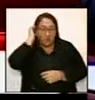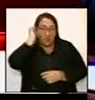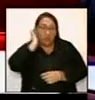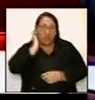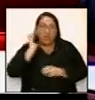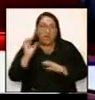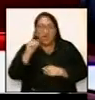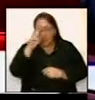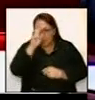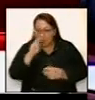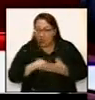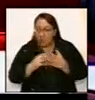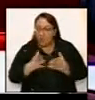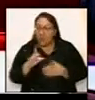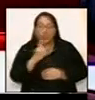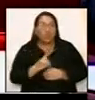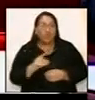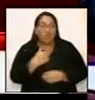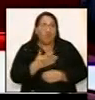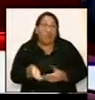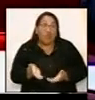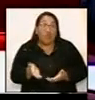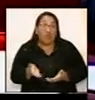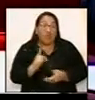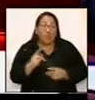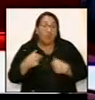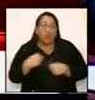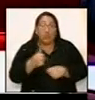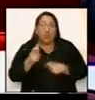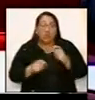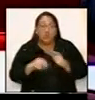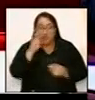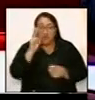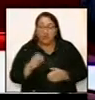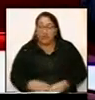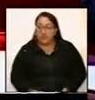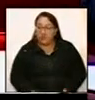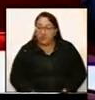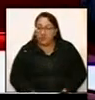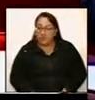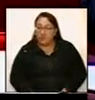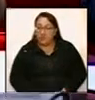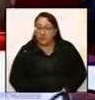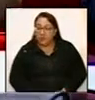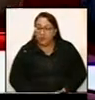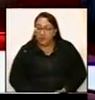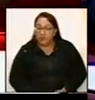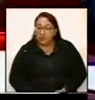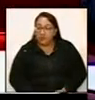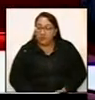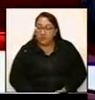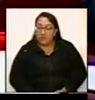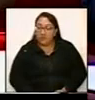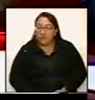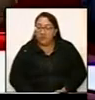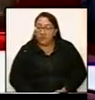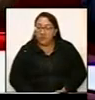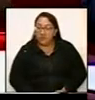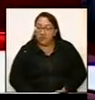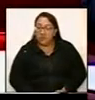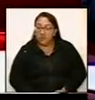Perú, utilizando un privilegio que no tienen otros peruanos, es decir, la inmunidad. Por lo tanto, reciben dinero del